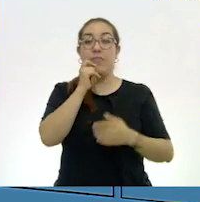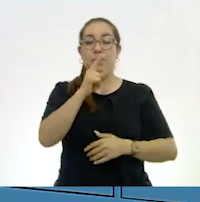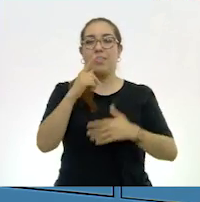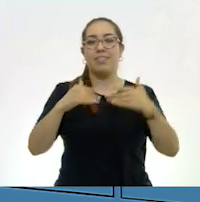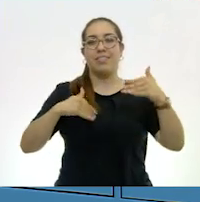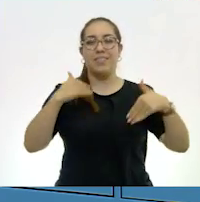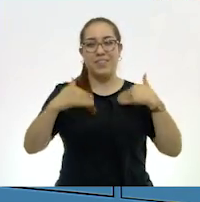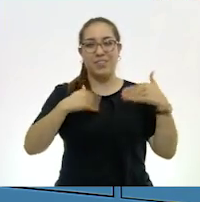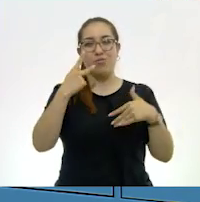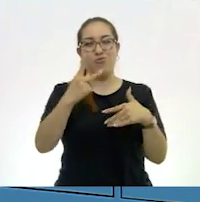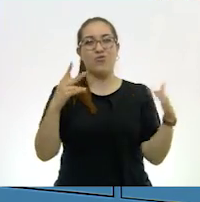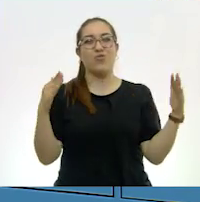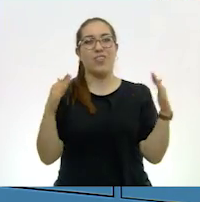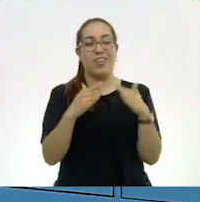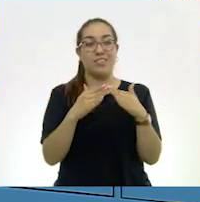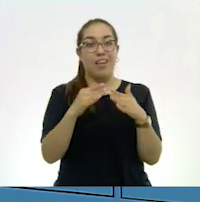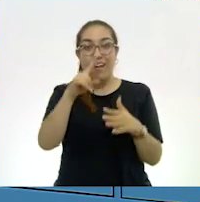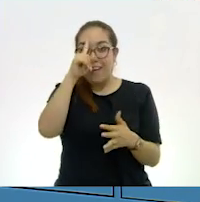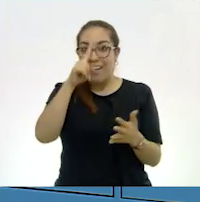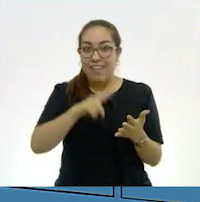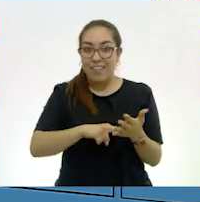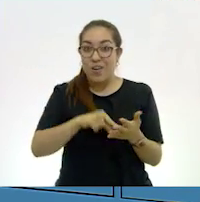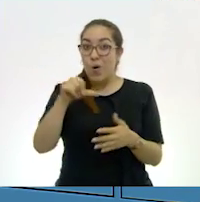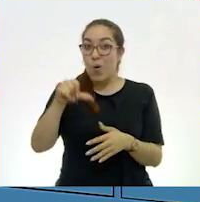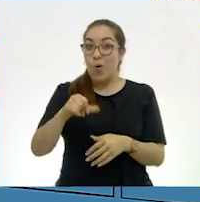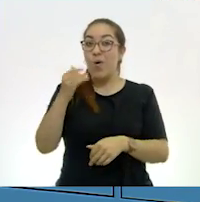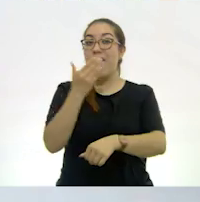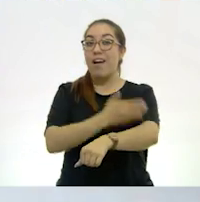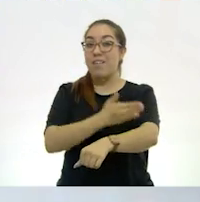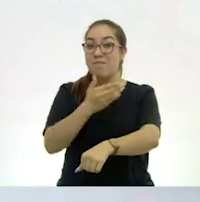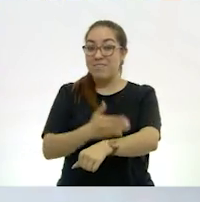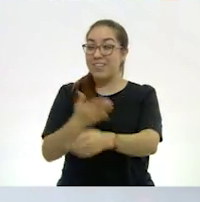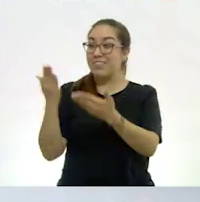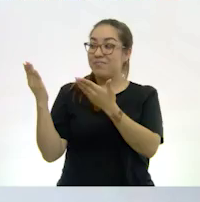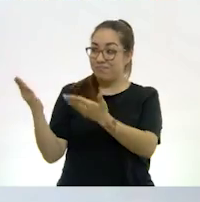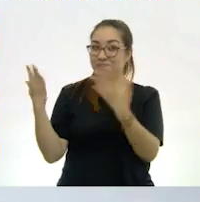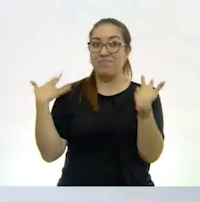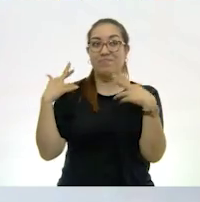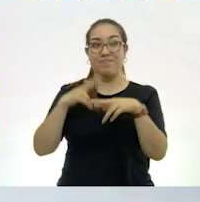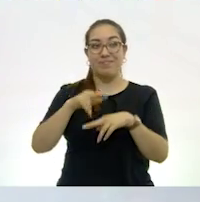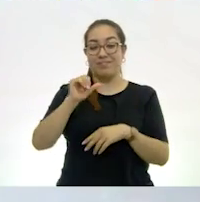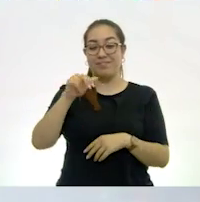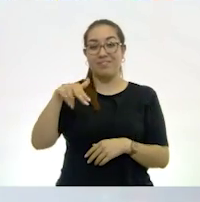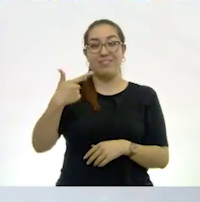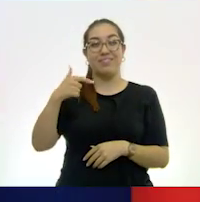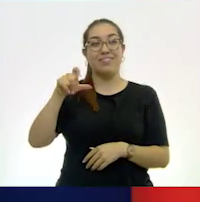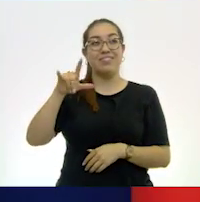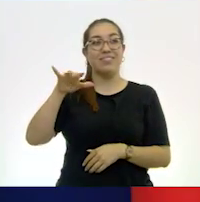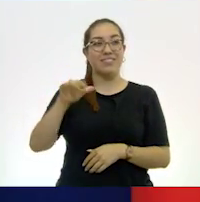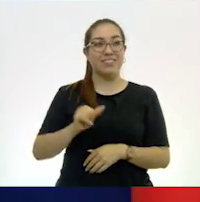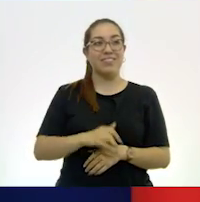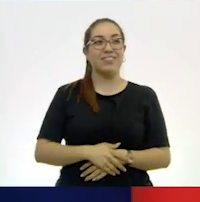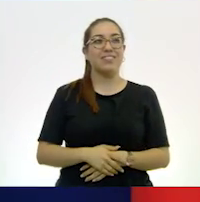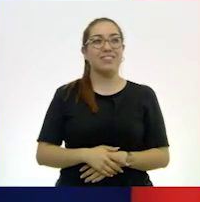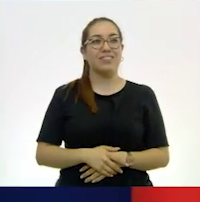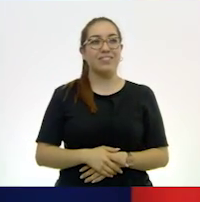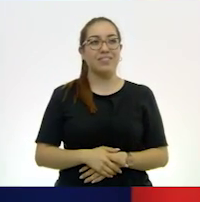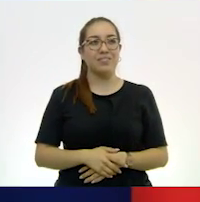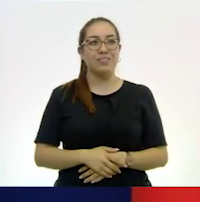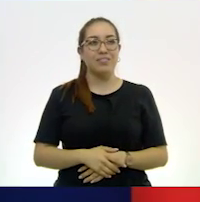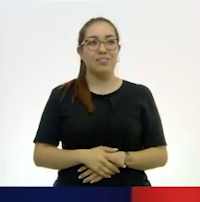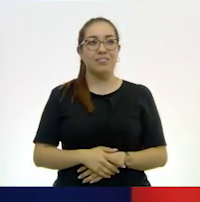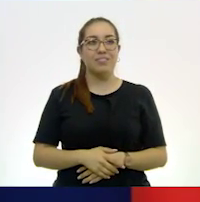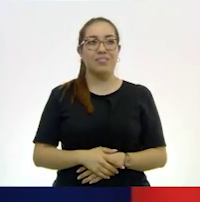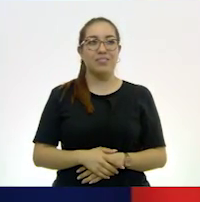nuestros hogares. ¿Y qué creen? Hoy nos acompaña la maestra Angélica Munguía. Maestra, ¿cómo le va?